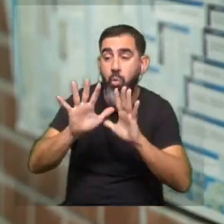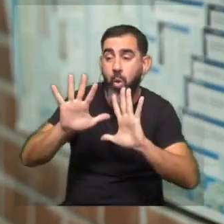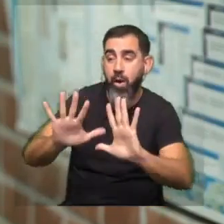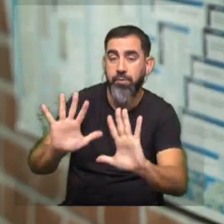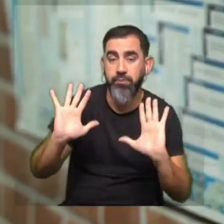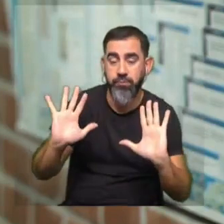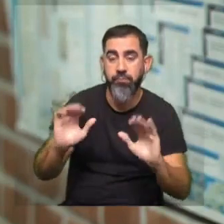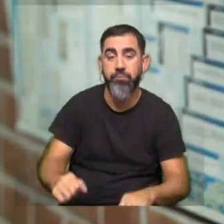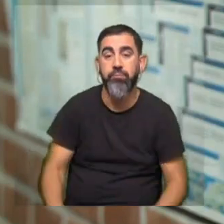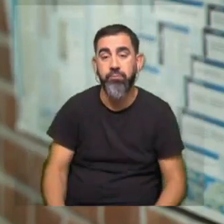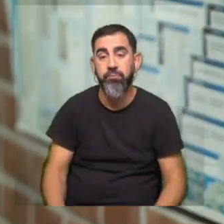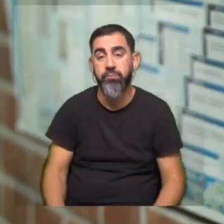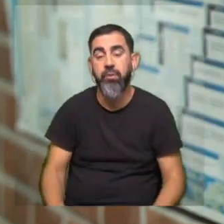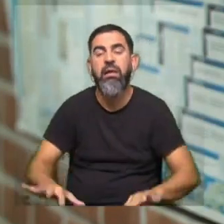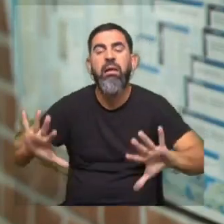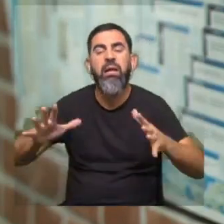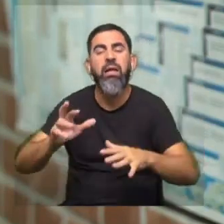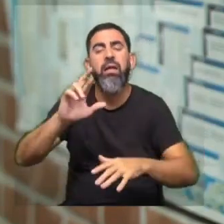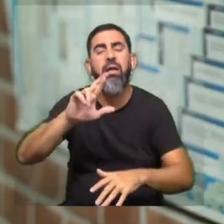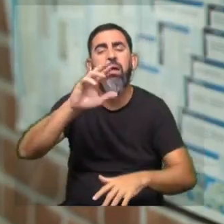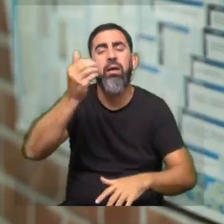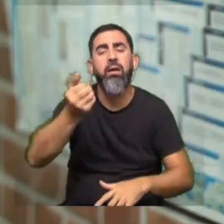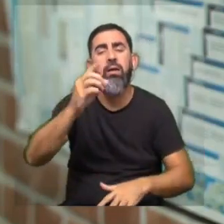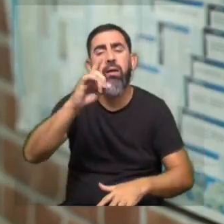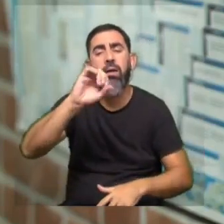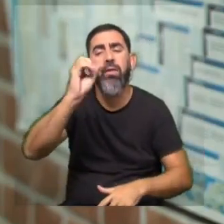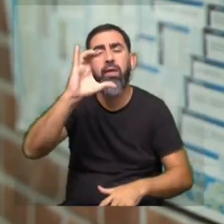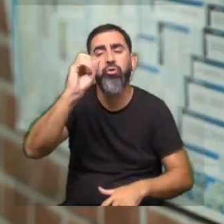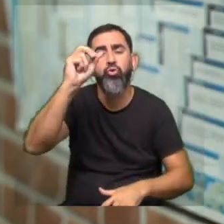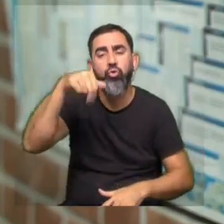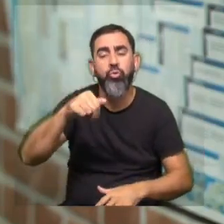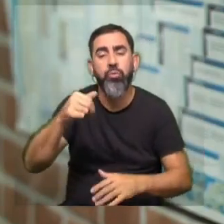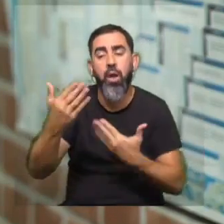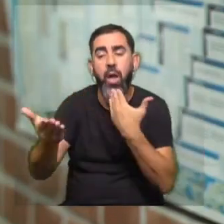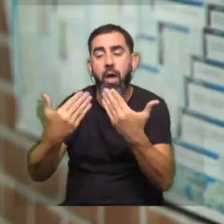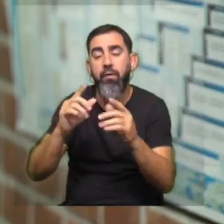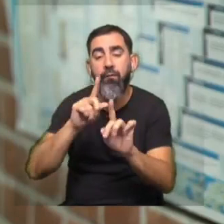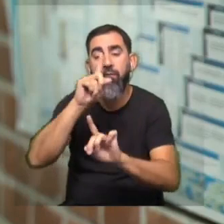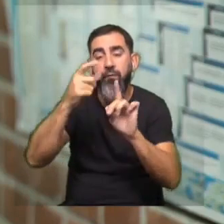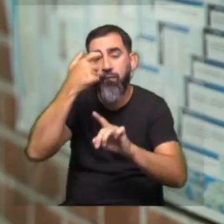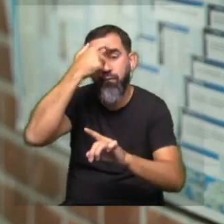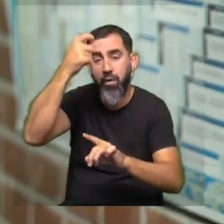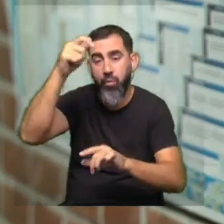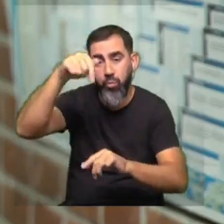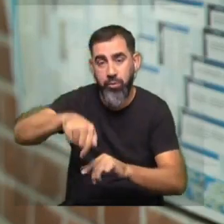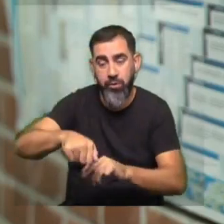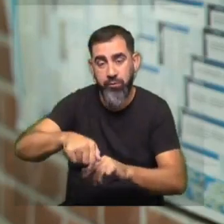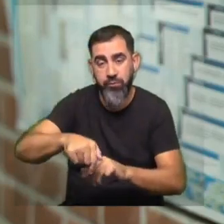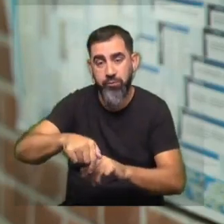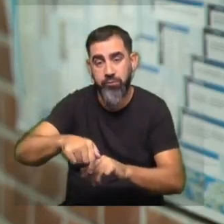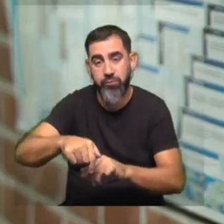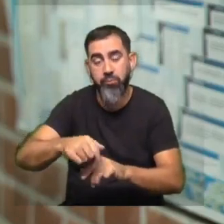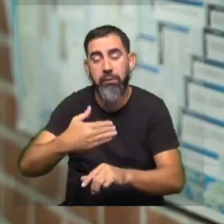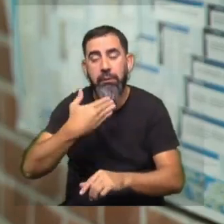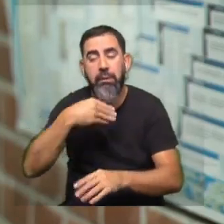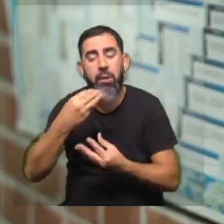radioactivo. Pero, ¿qué son las radiaciones? Esa respuesta la vinimos a buscar a Facultad de Ciencias, justamente para